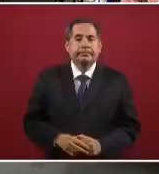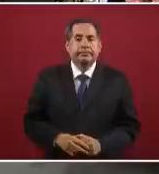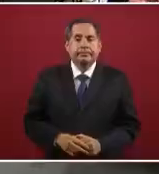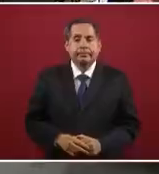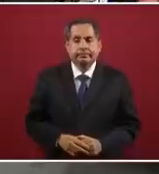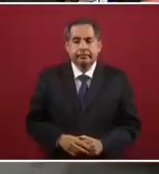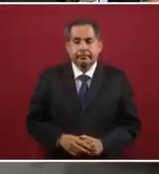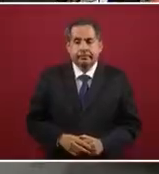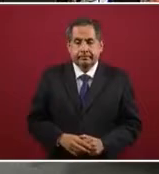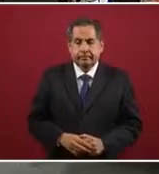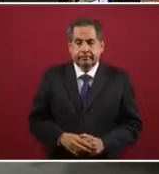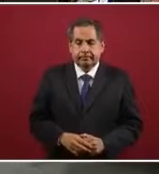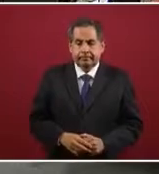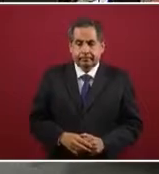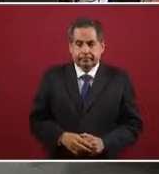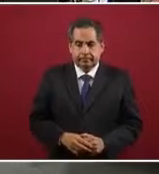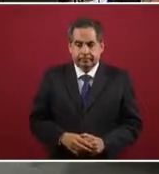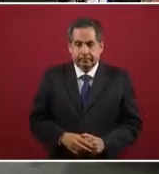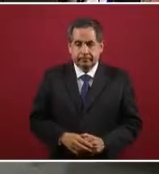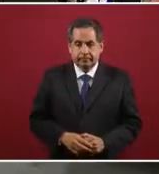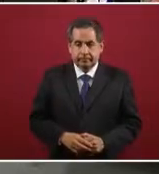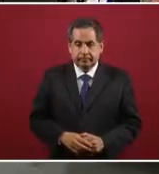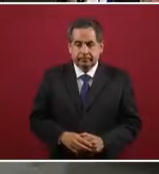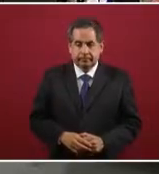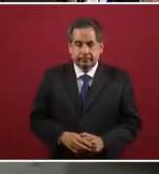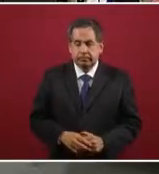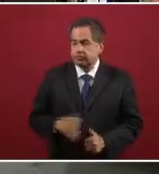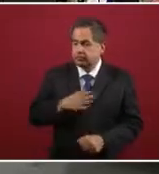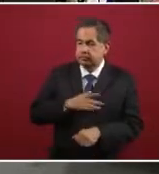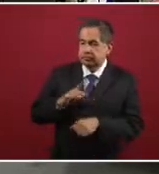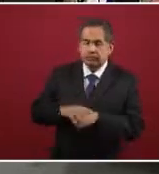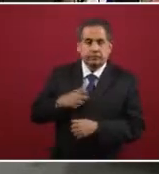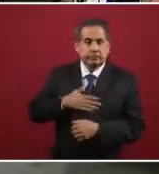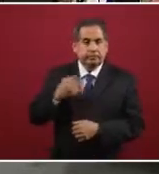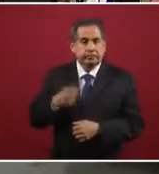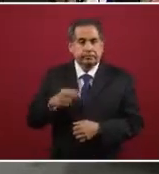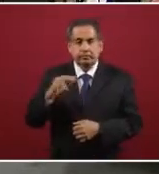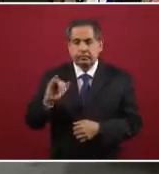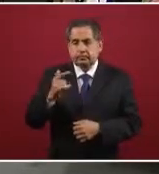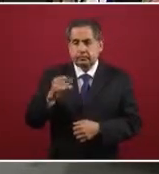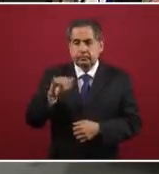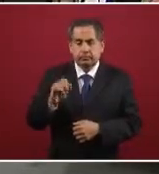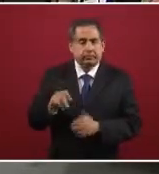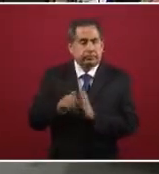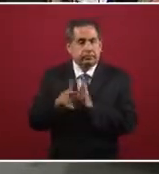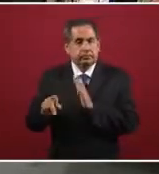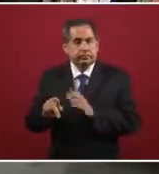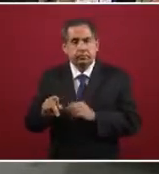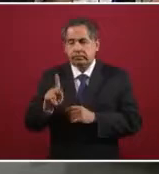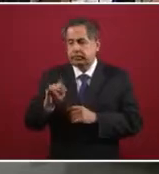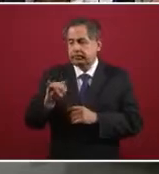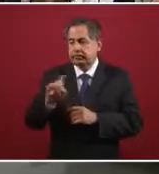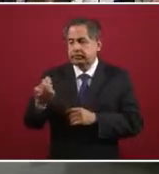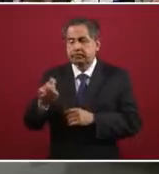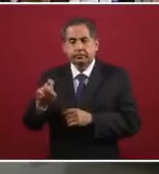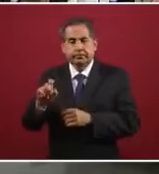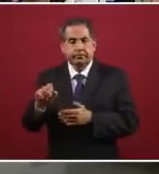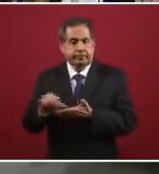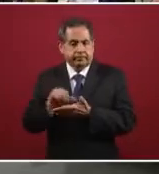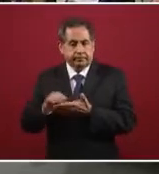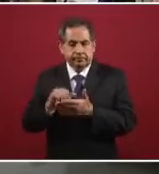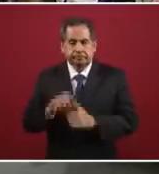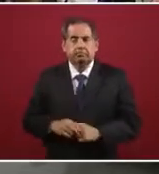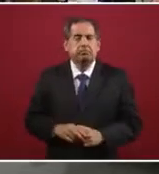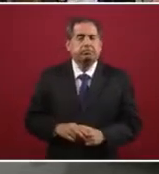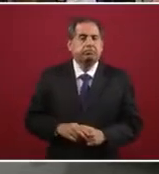¿Tú también? No te vi, ahorita. Buenos días, Ignacio de Alba, de Pie de Página. Sobre el caso de